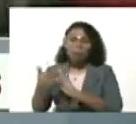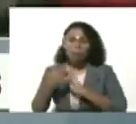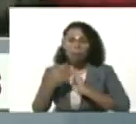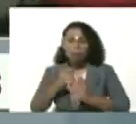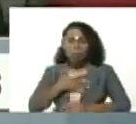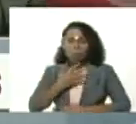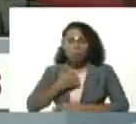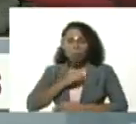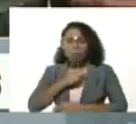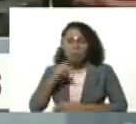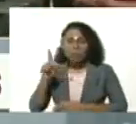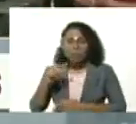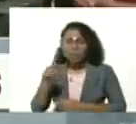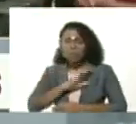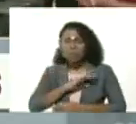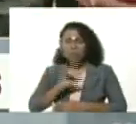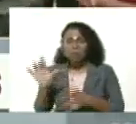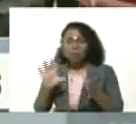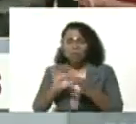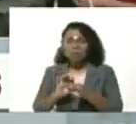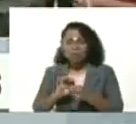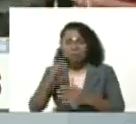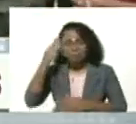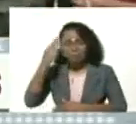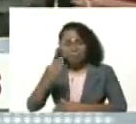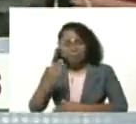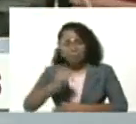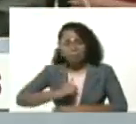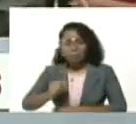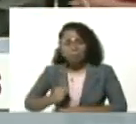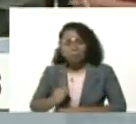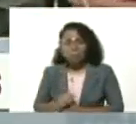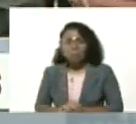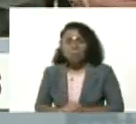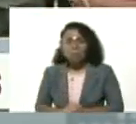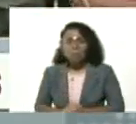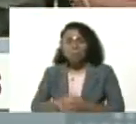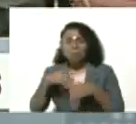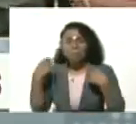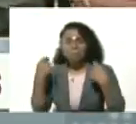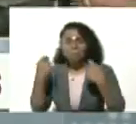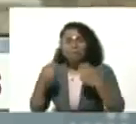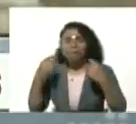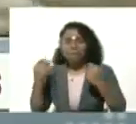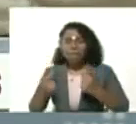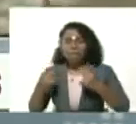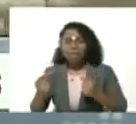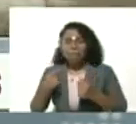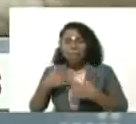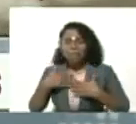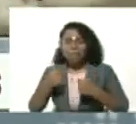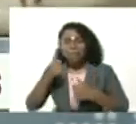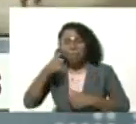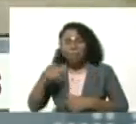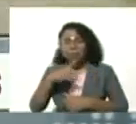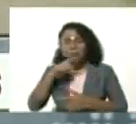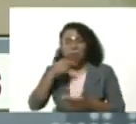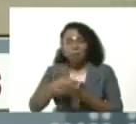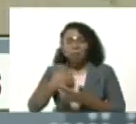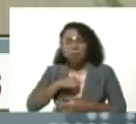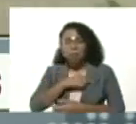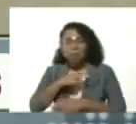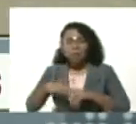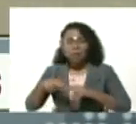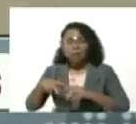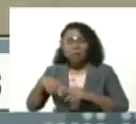nosotros, y mucho menos cuando tenemos una alianza cívico-militar, policial y popular activada para salvar a nuestro pueblo. Y en nombre de nuestros niños,